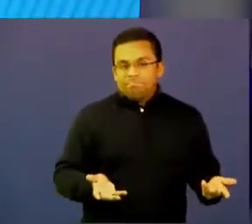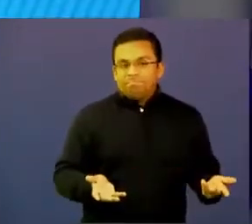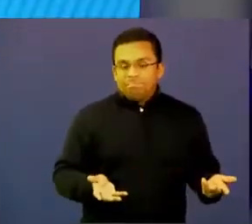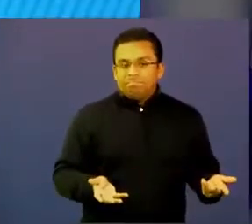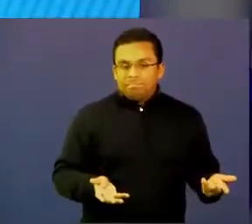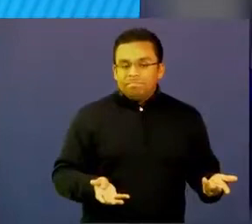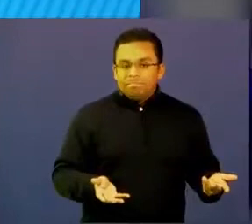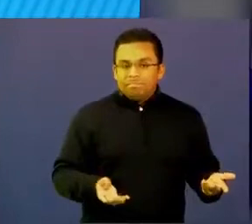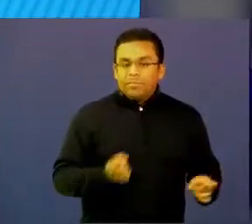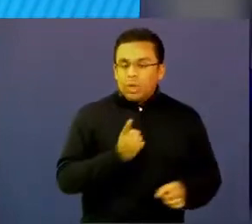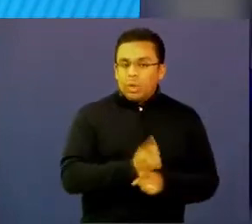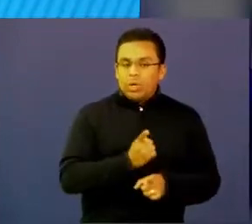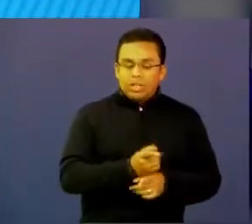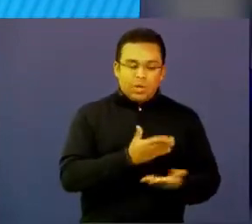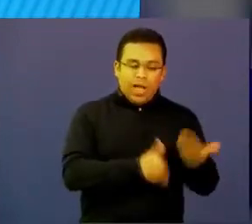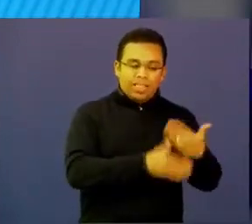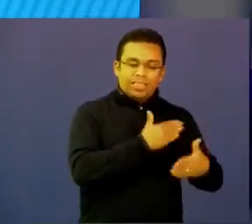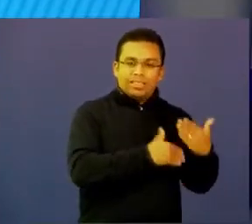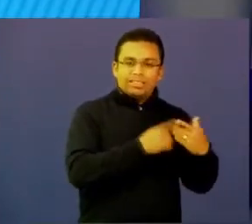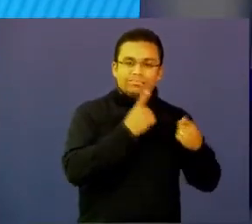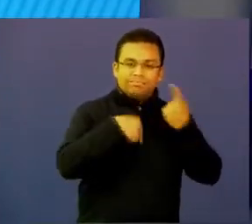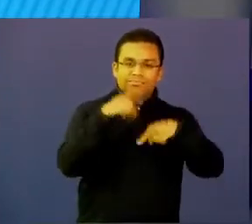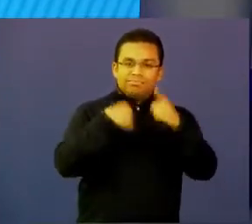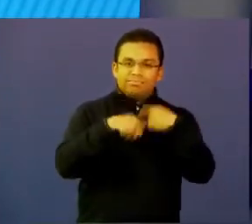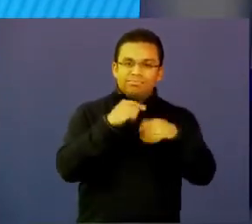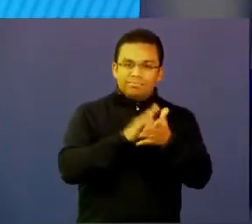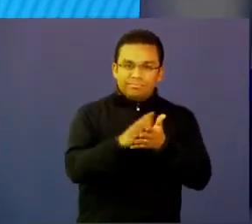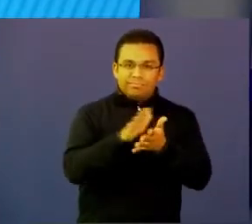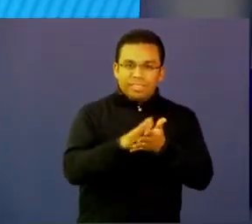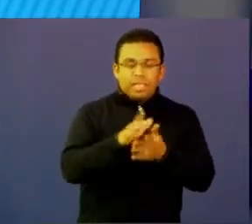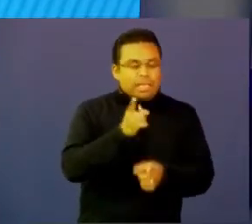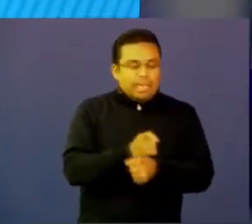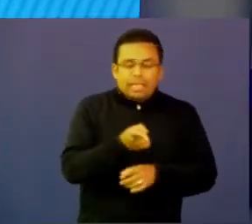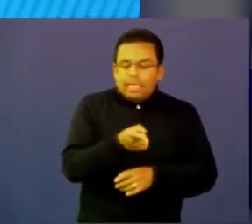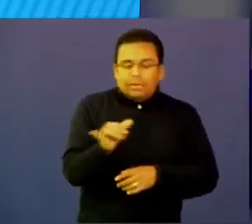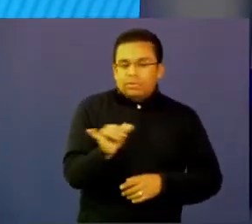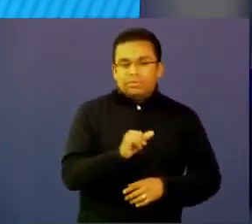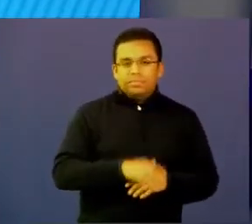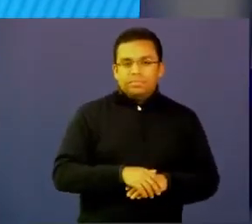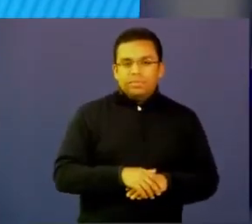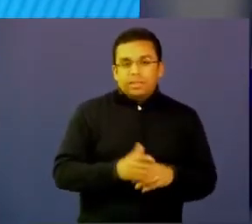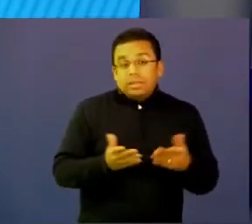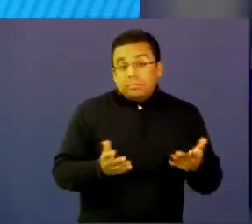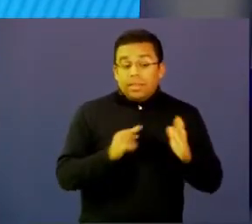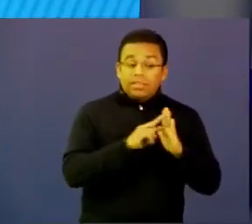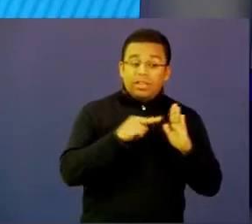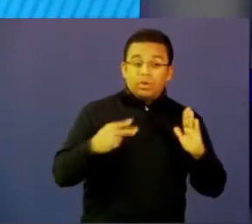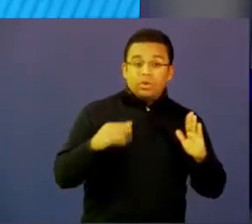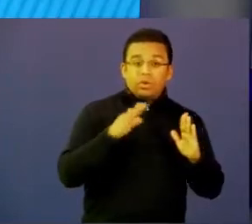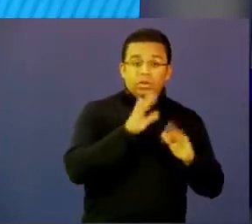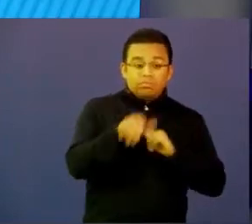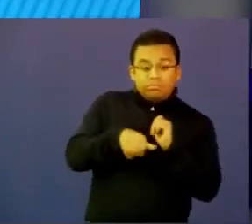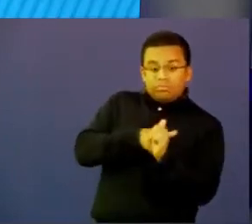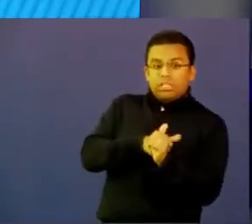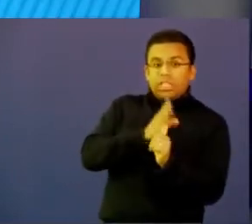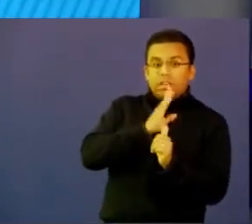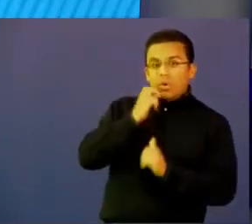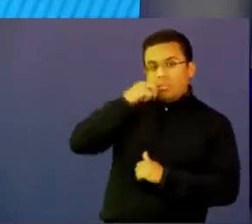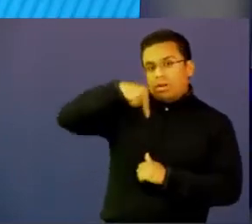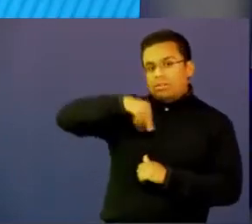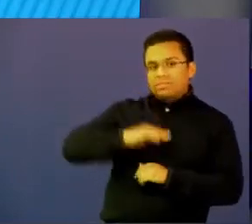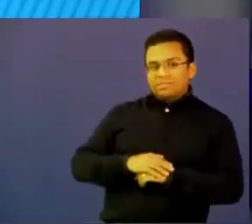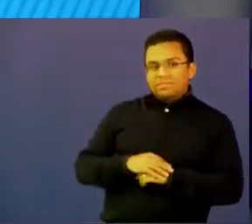intención de la charla que yo les acabo de dar, es de dar siempre detrás de la tecnología hay seres humanos. La tecnología nos está impactando